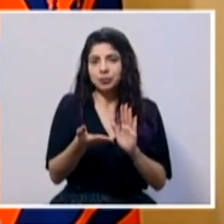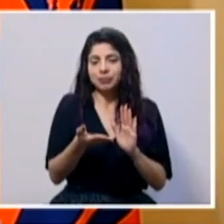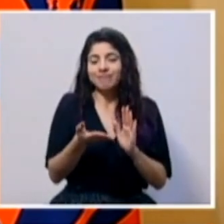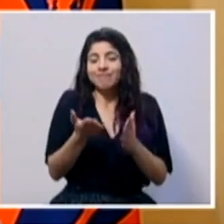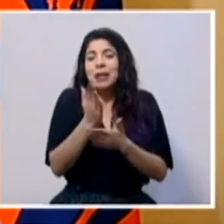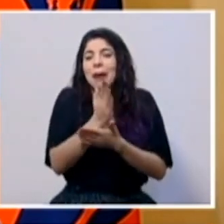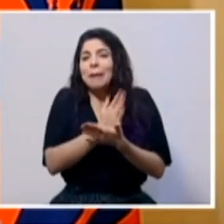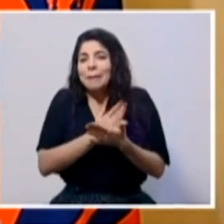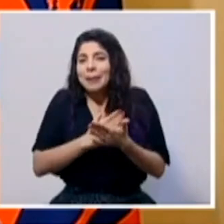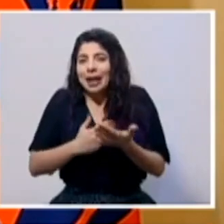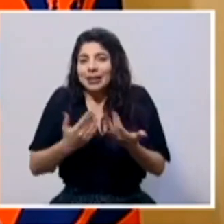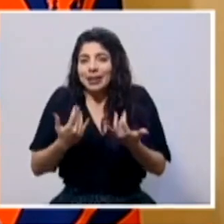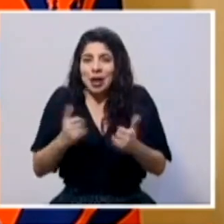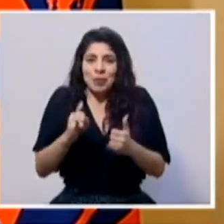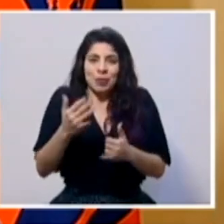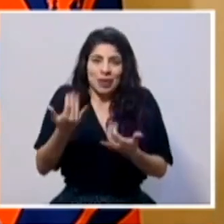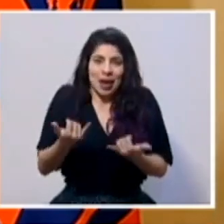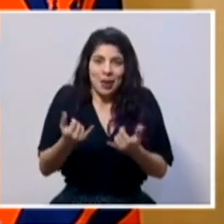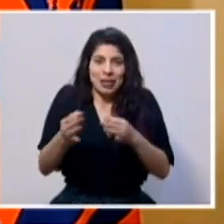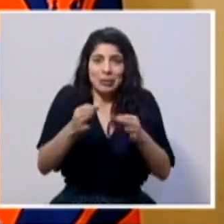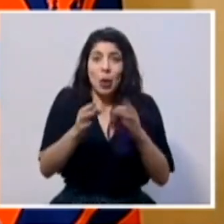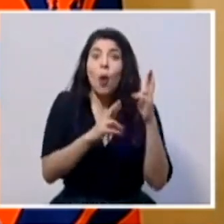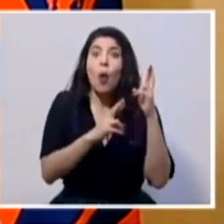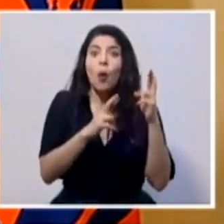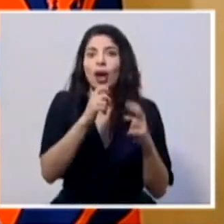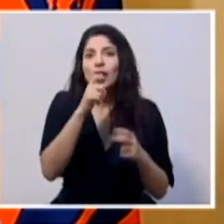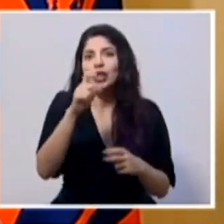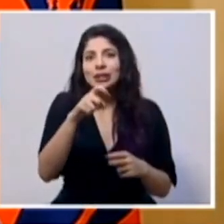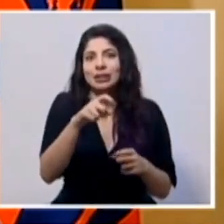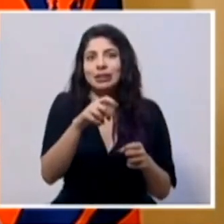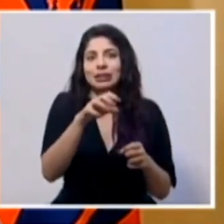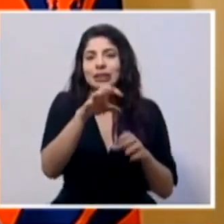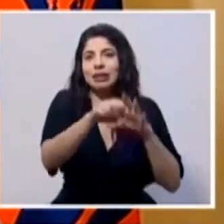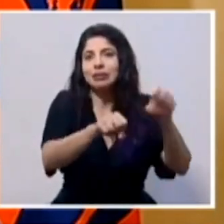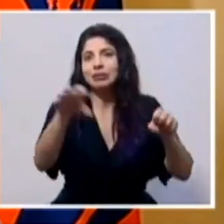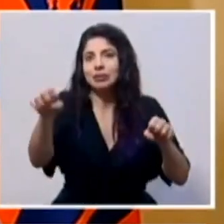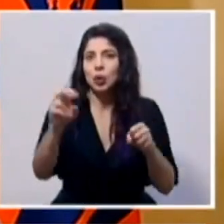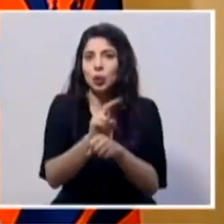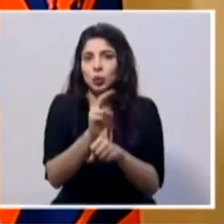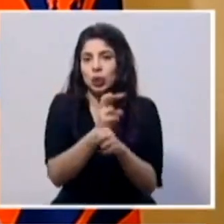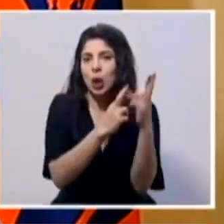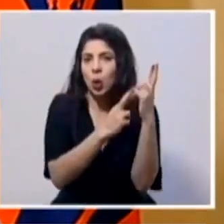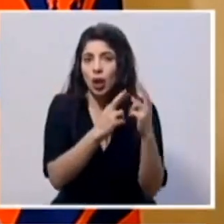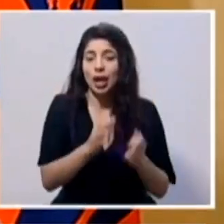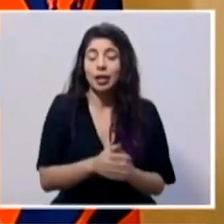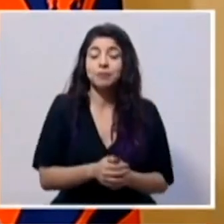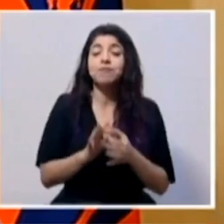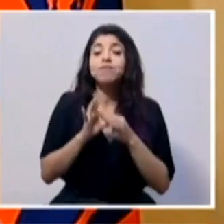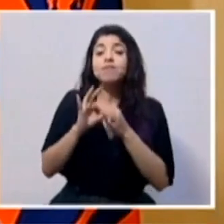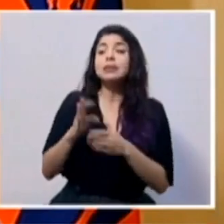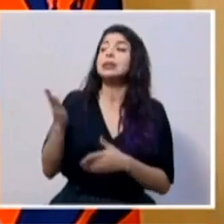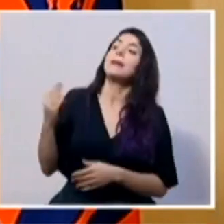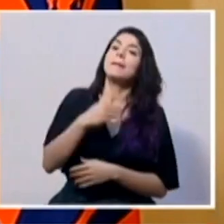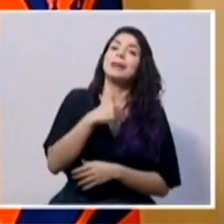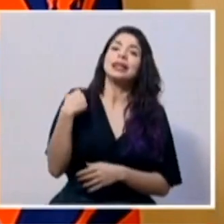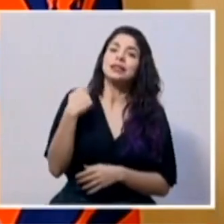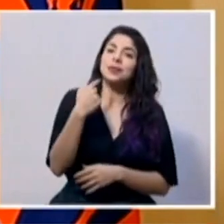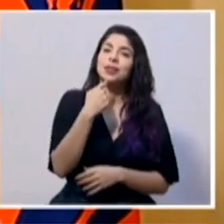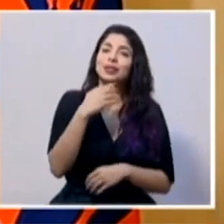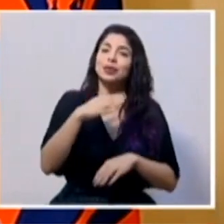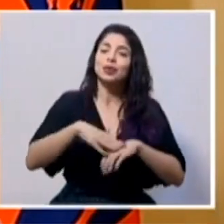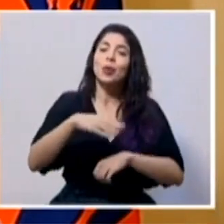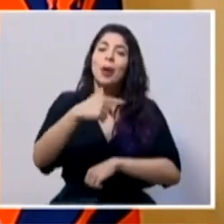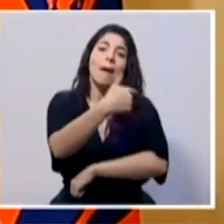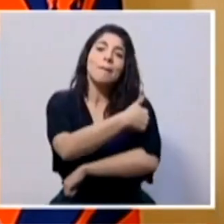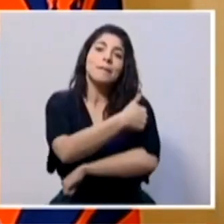Es parte de lo que, como les digo al inicio, ojalá no tengamos que llegar a utilizar. Con respecto a lo que decía el señor ministro, respecto a la